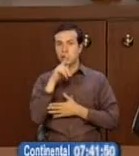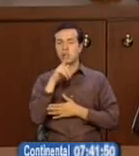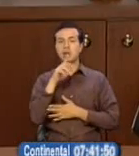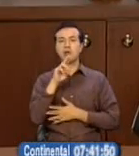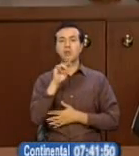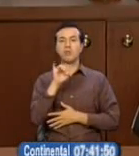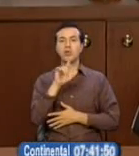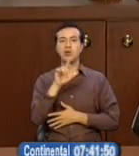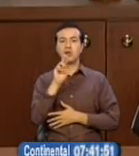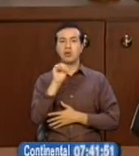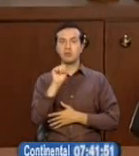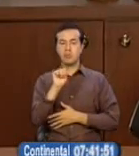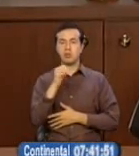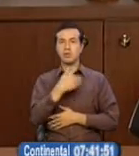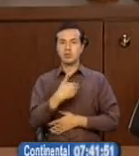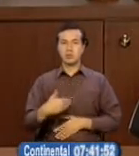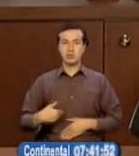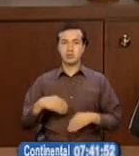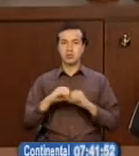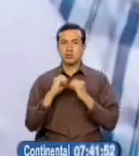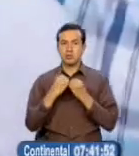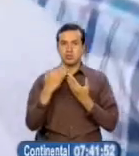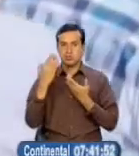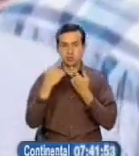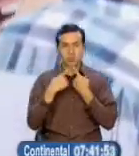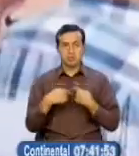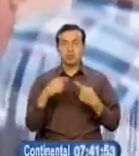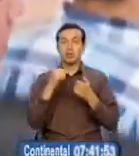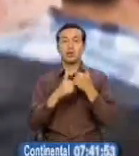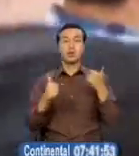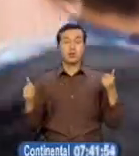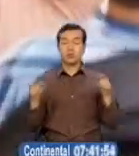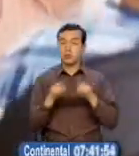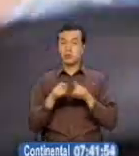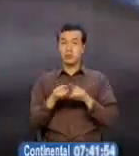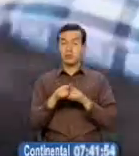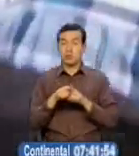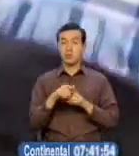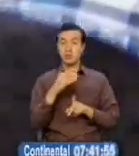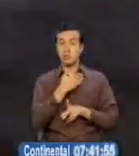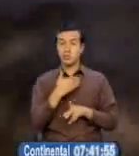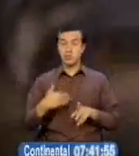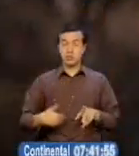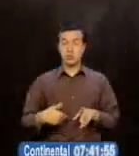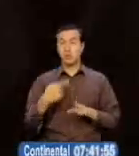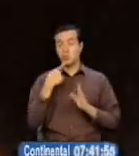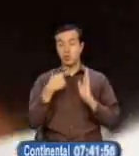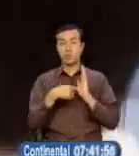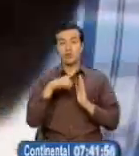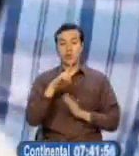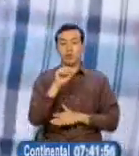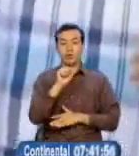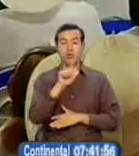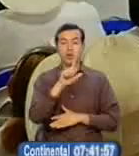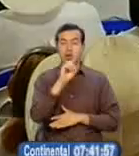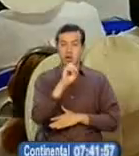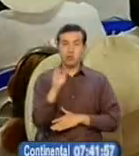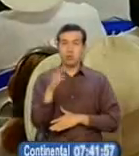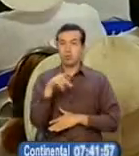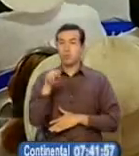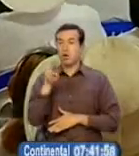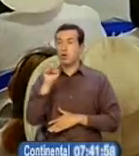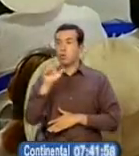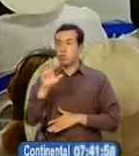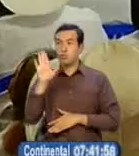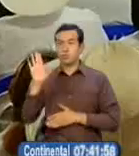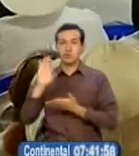Vilma Andrade, presidenta de dicho partido político. Los candidatos también a la presidencia de la República, como Dalo Bucarán por Fuerza Ecuador y Paul Olsen